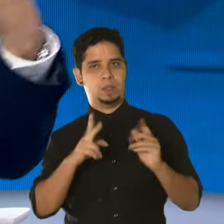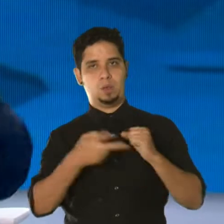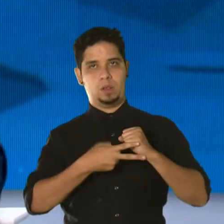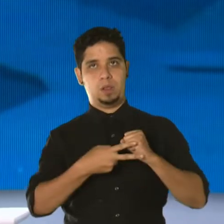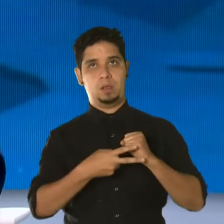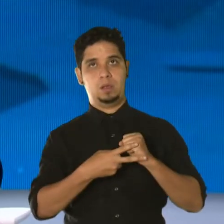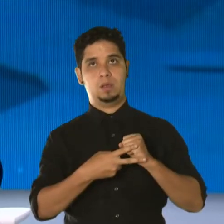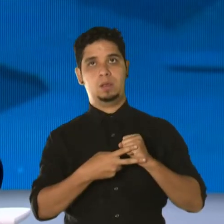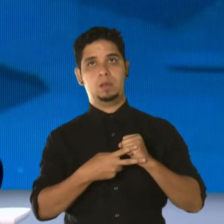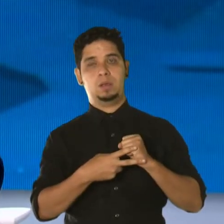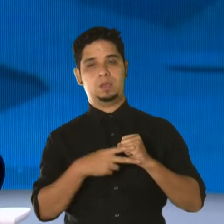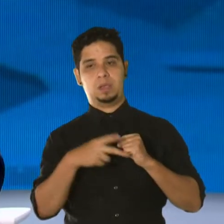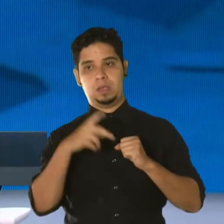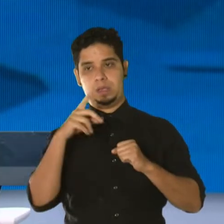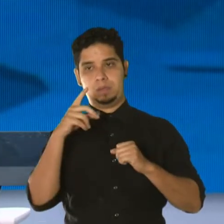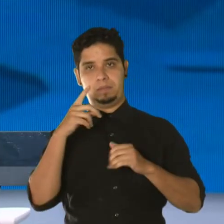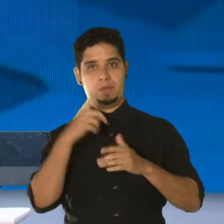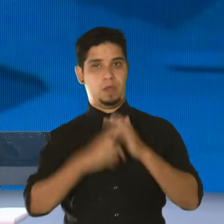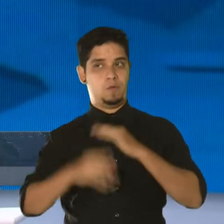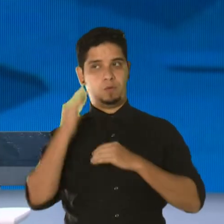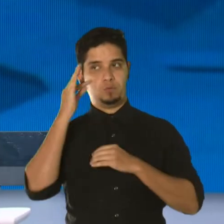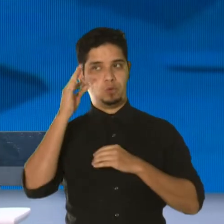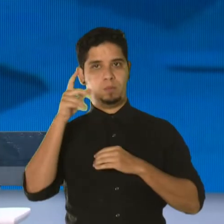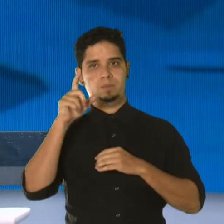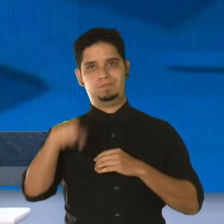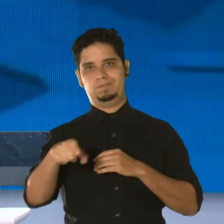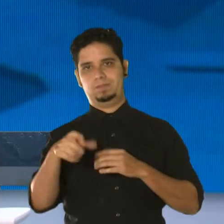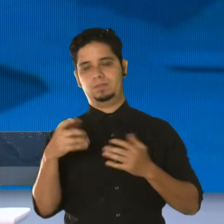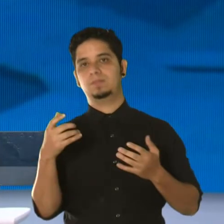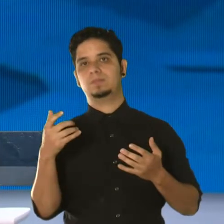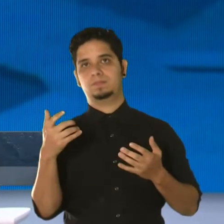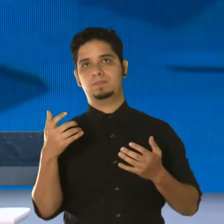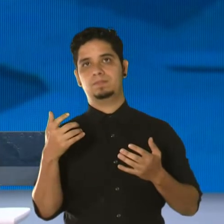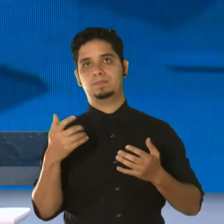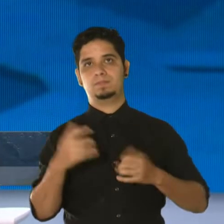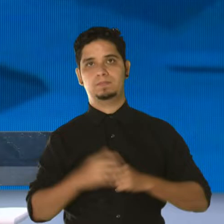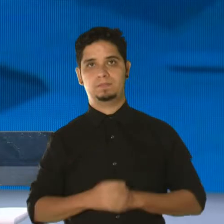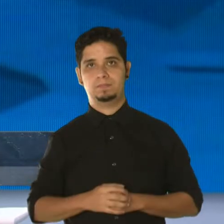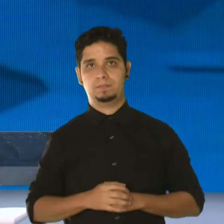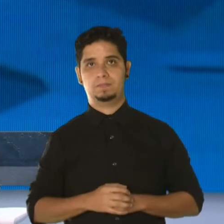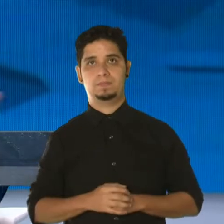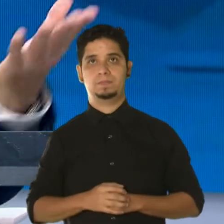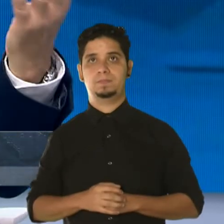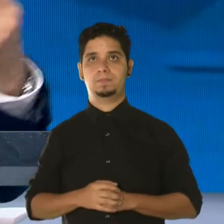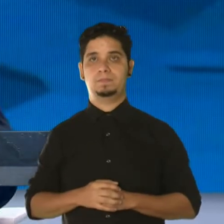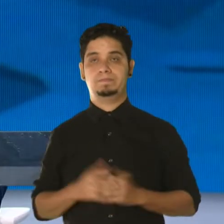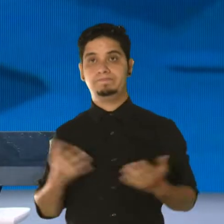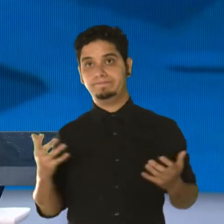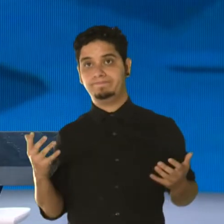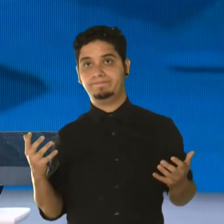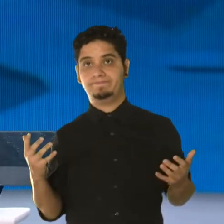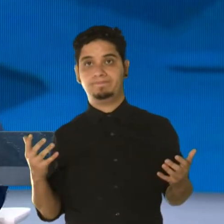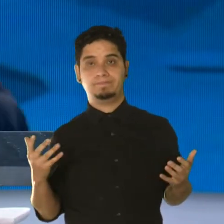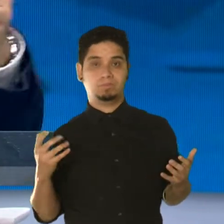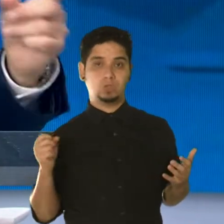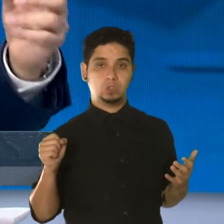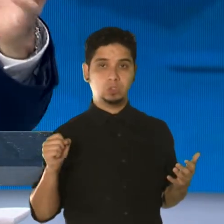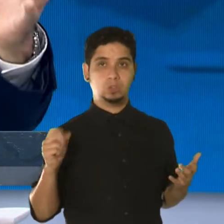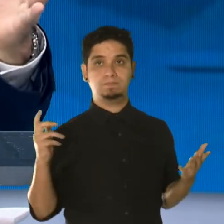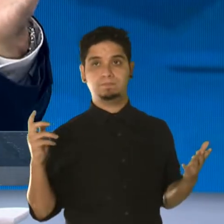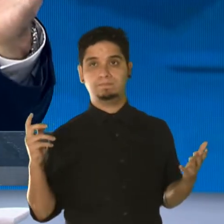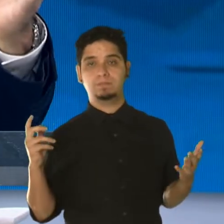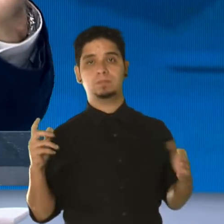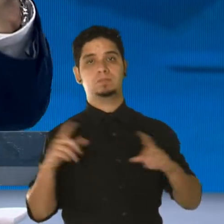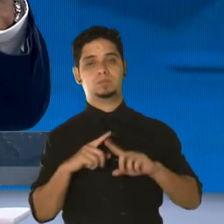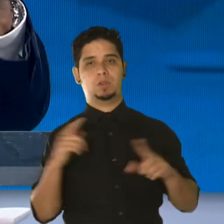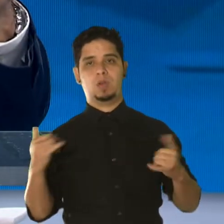después puede hacer falta tras el paso de una situación de catástrofe natural. Así que pues sí, pero